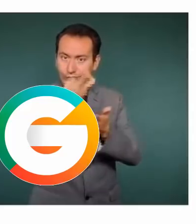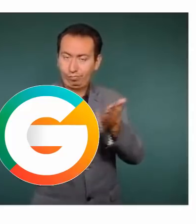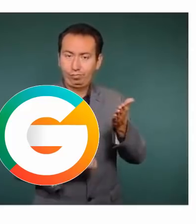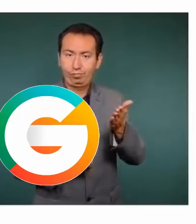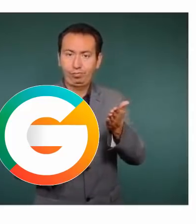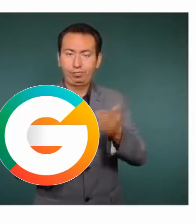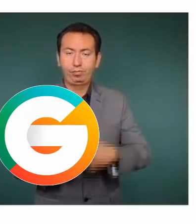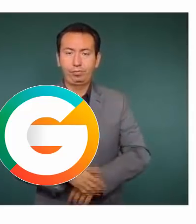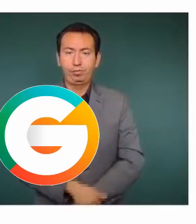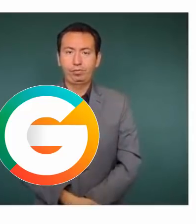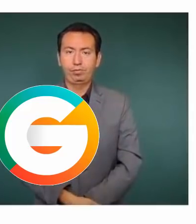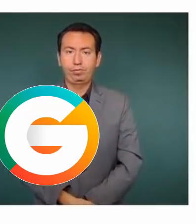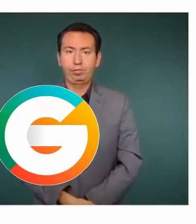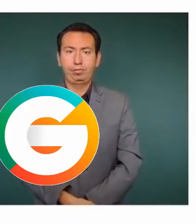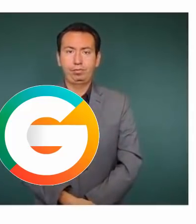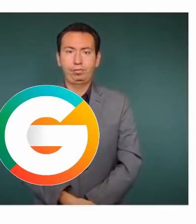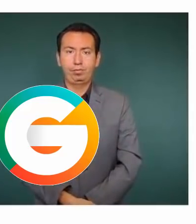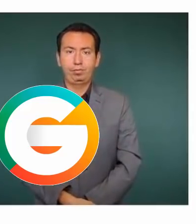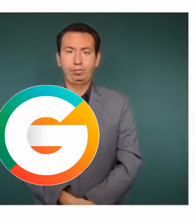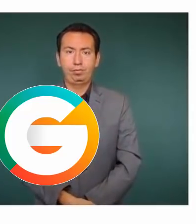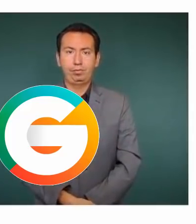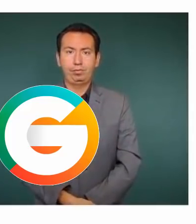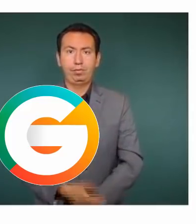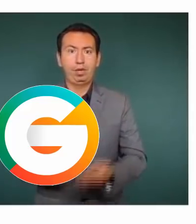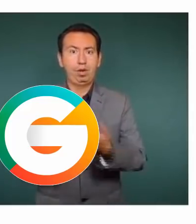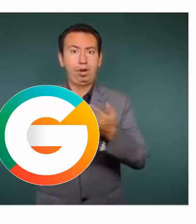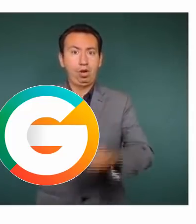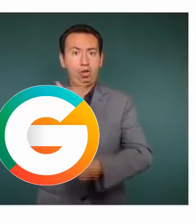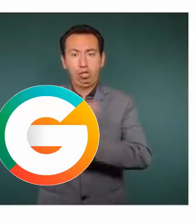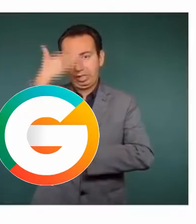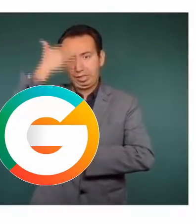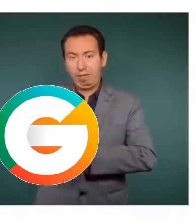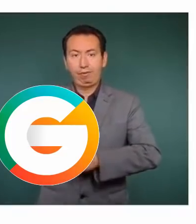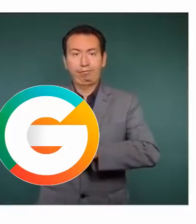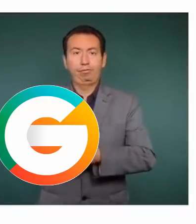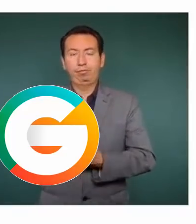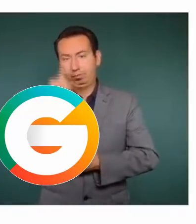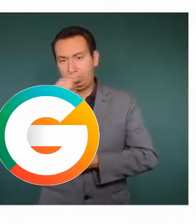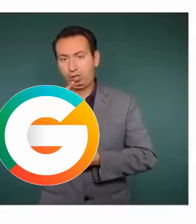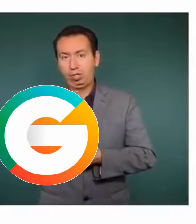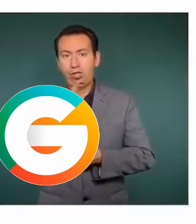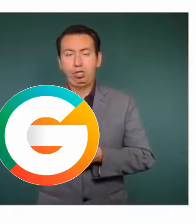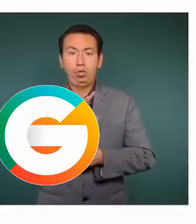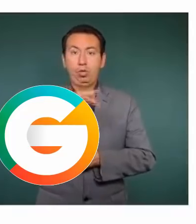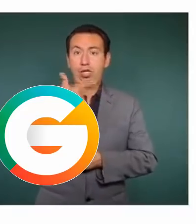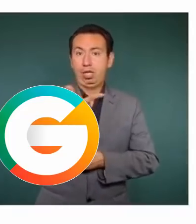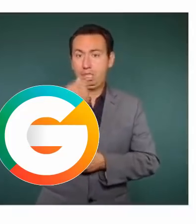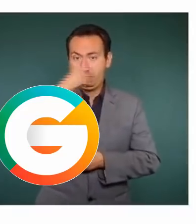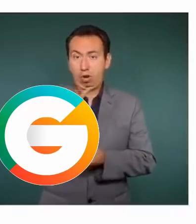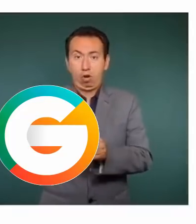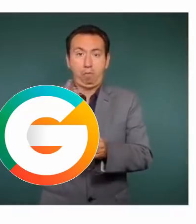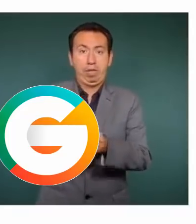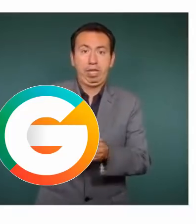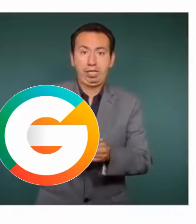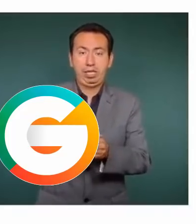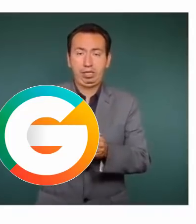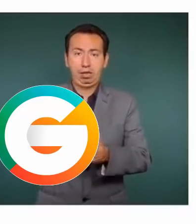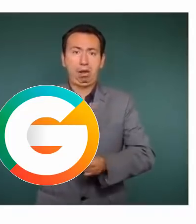favor. En la atención a la emergencia sanitaria, el Estado cuenta con 56 instalaciones